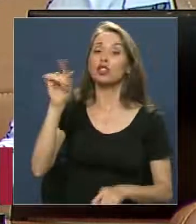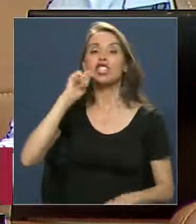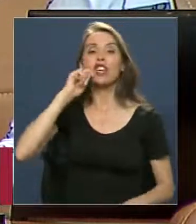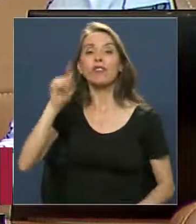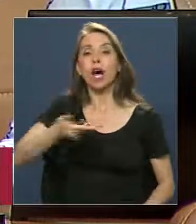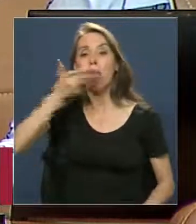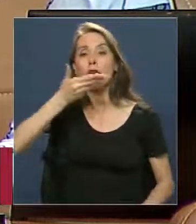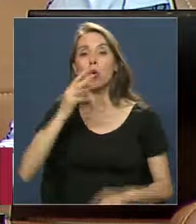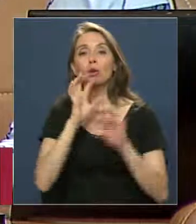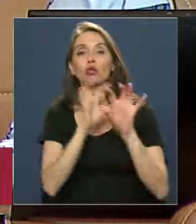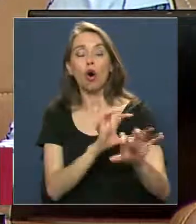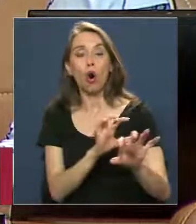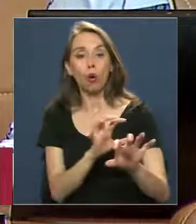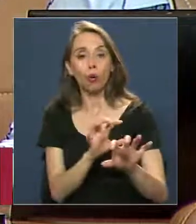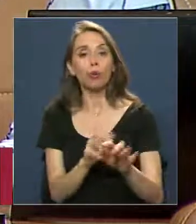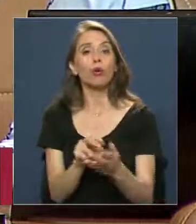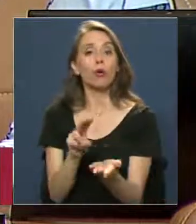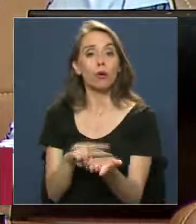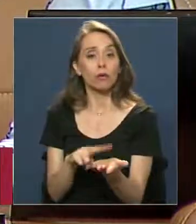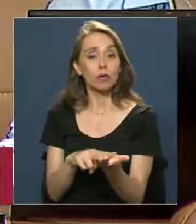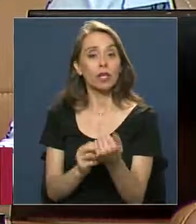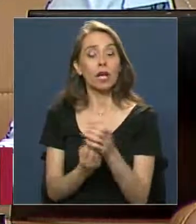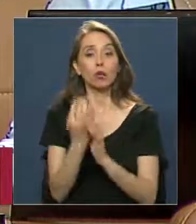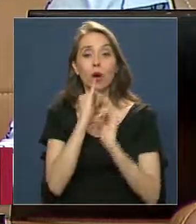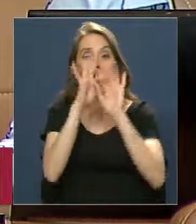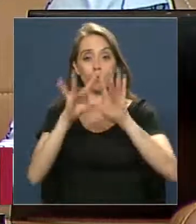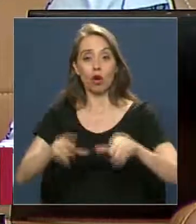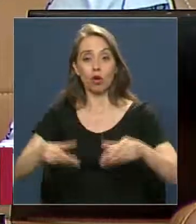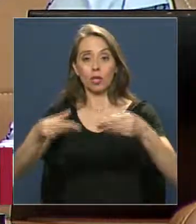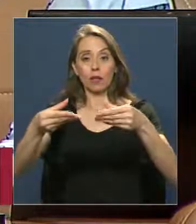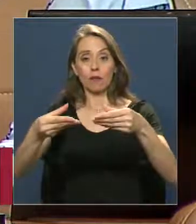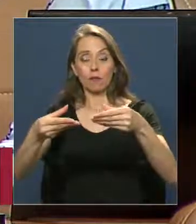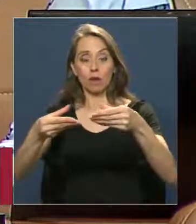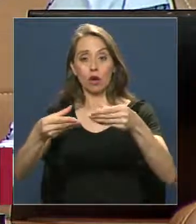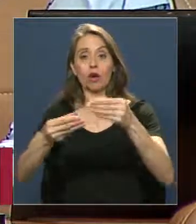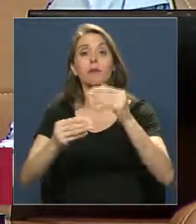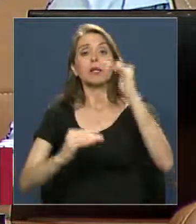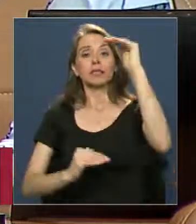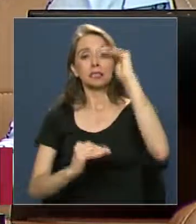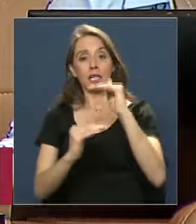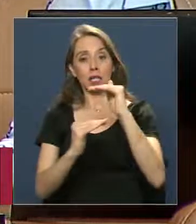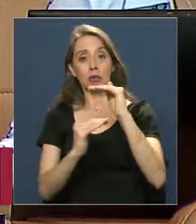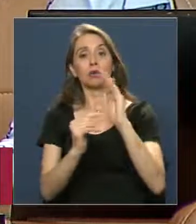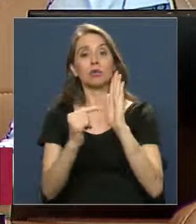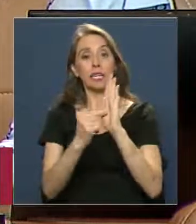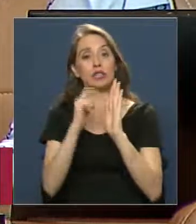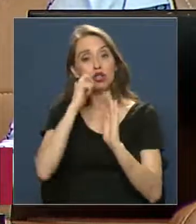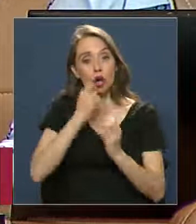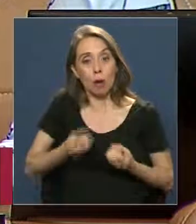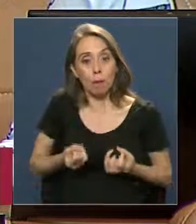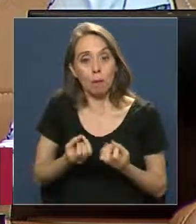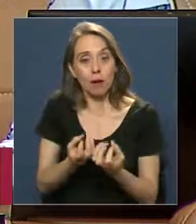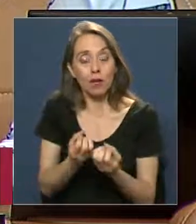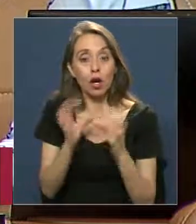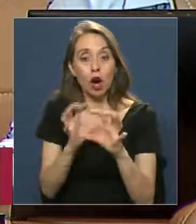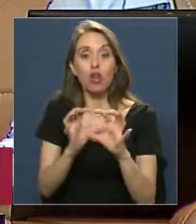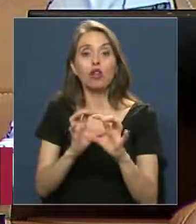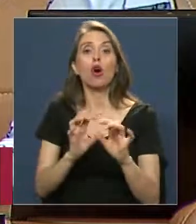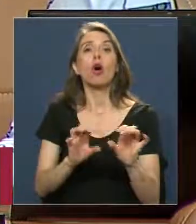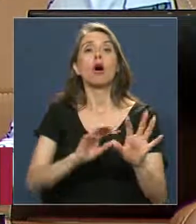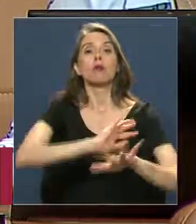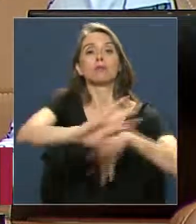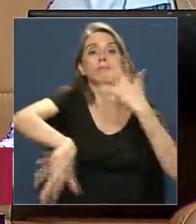bien, es cierto que en un nuevo informe se acota a la hipótesis de que dicha incitación perturbe el orden público